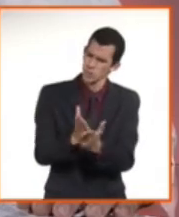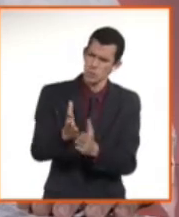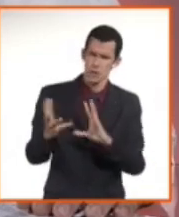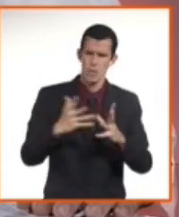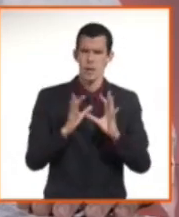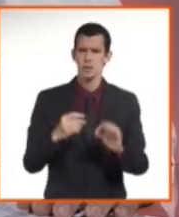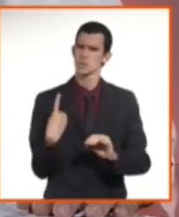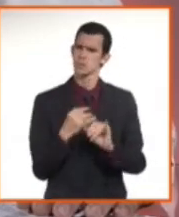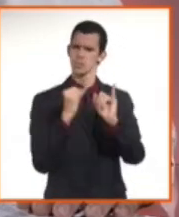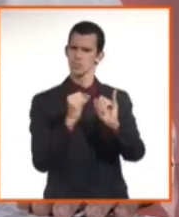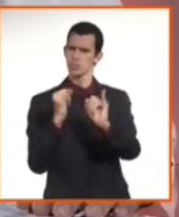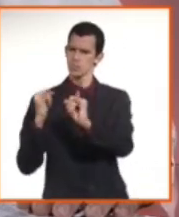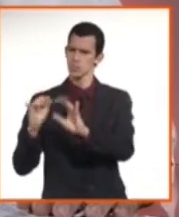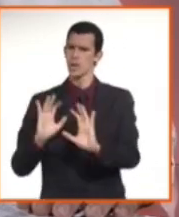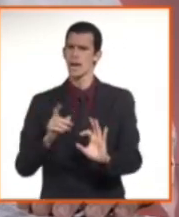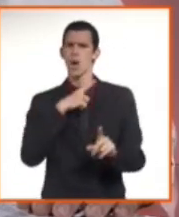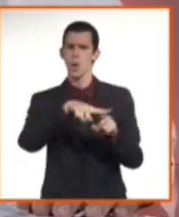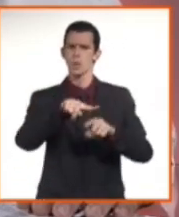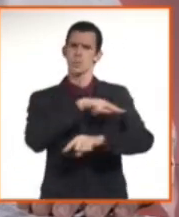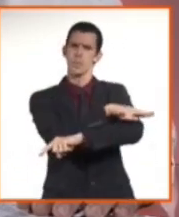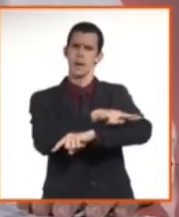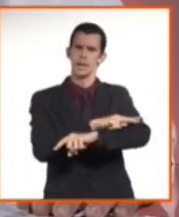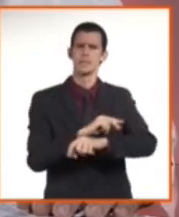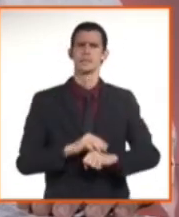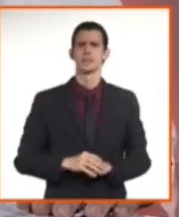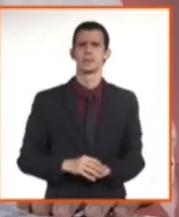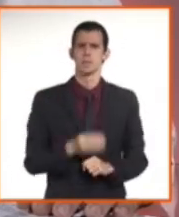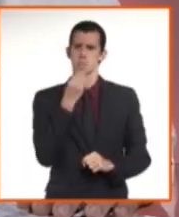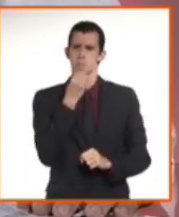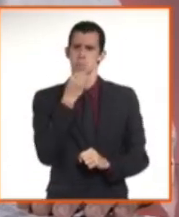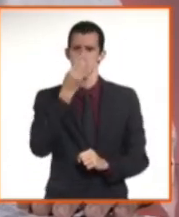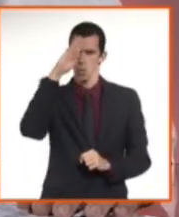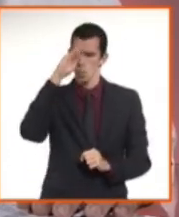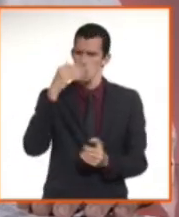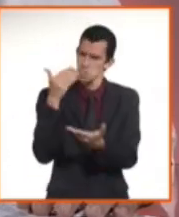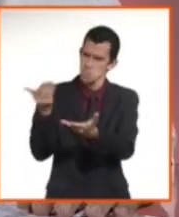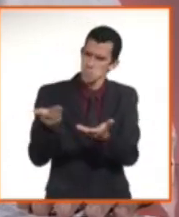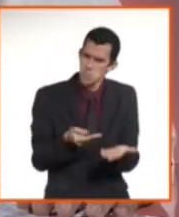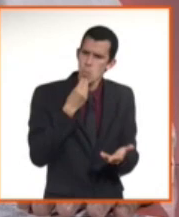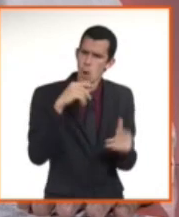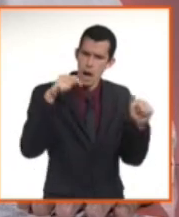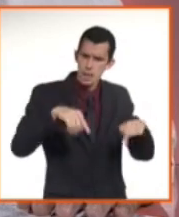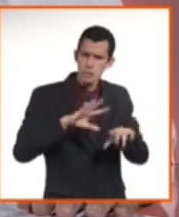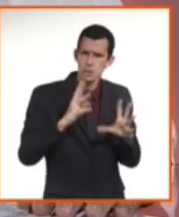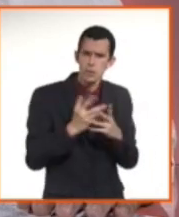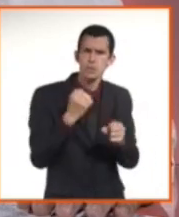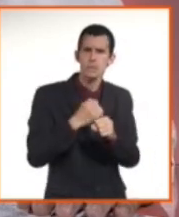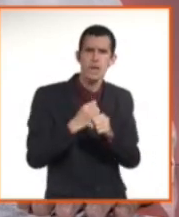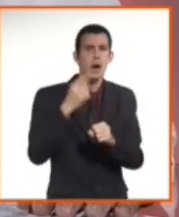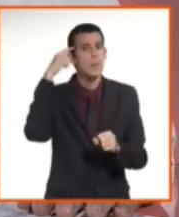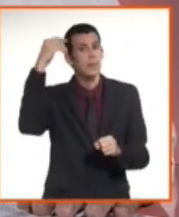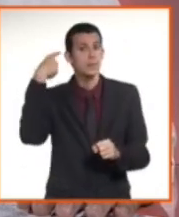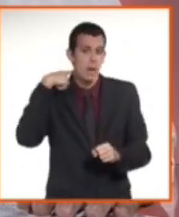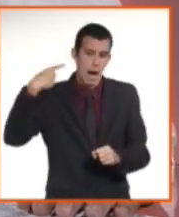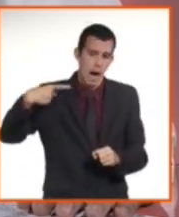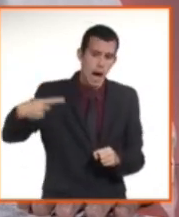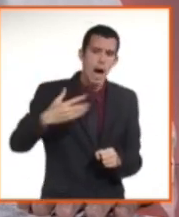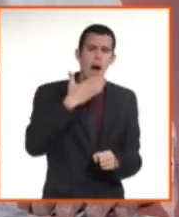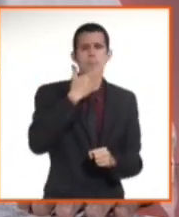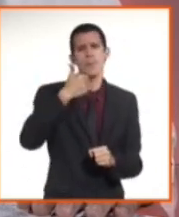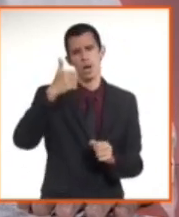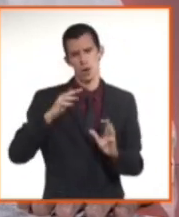llegamos a memorandos de entendimiento que realmente pueden dar un salto importante en los próximos años. Mantenemos el trabajo